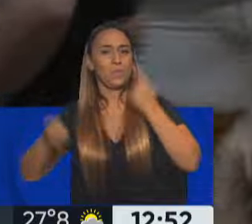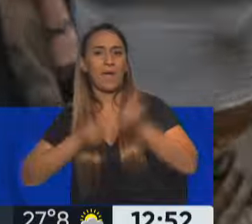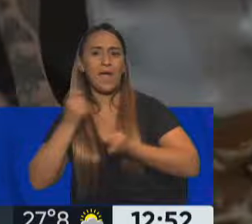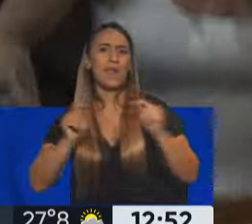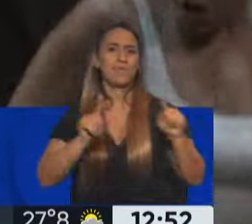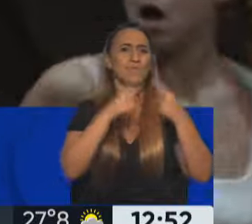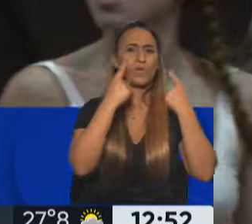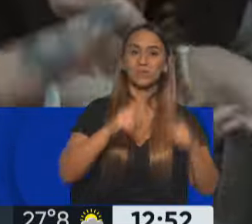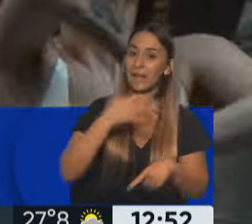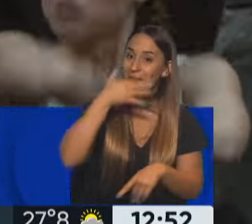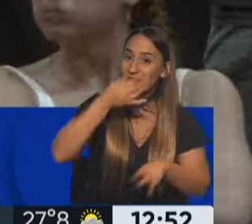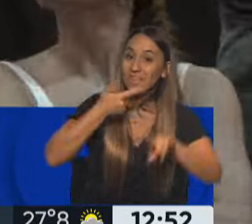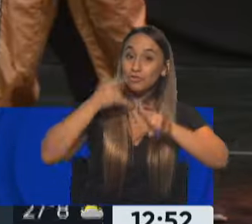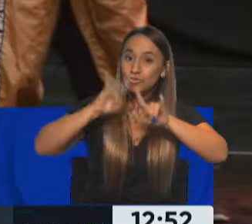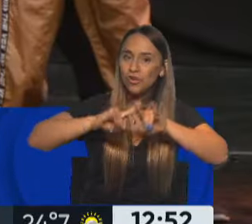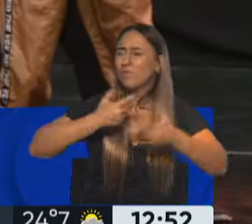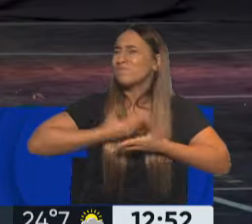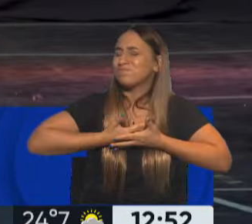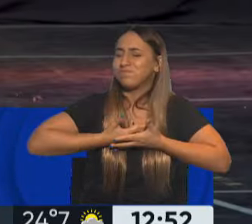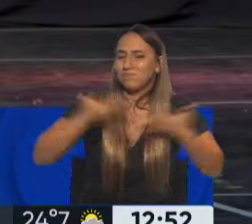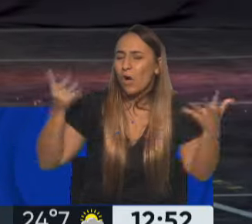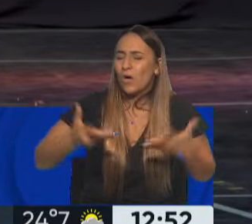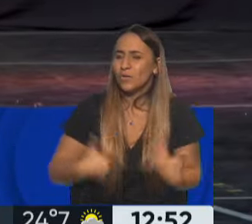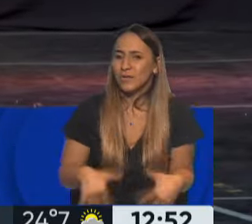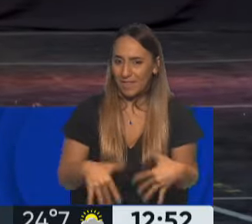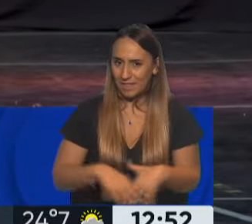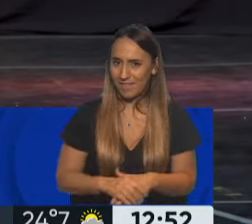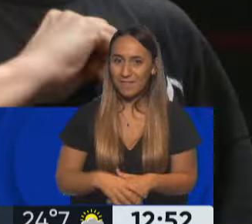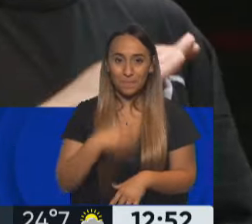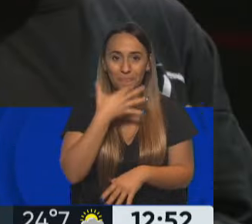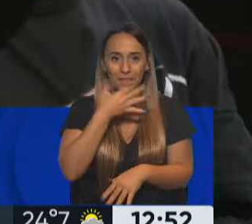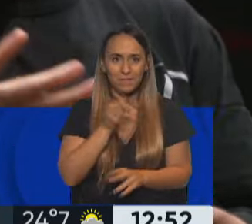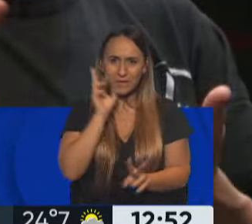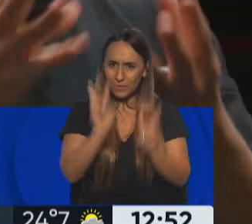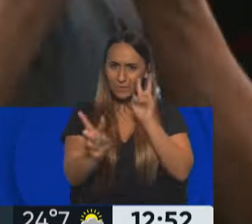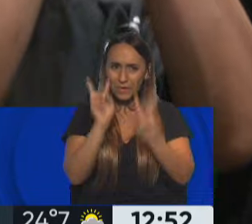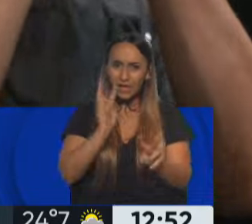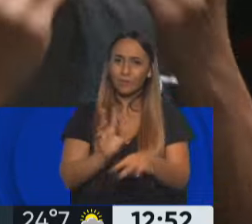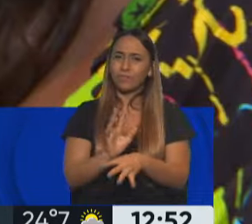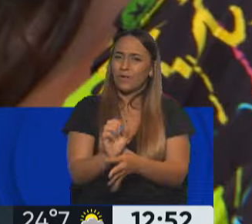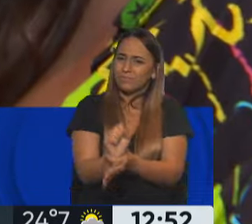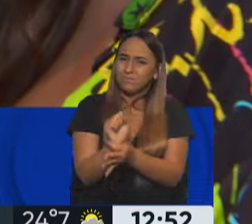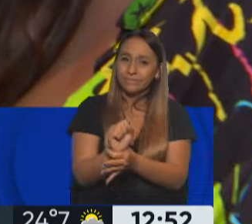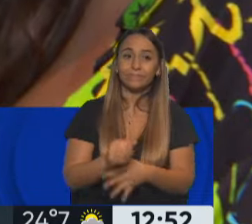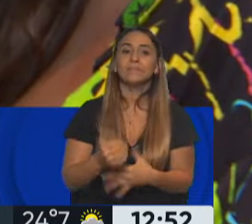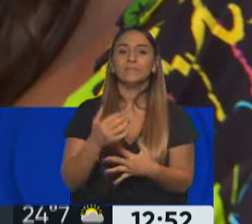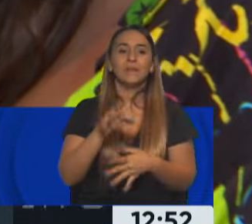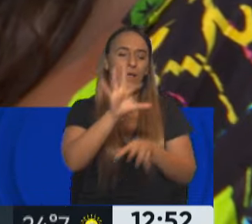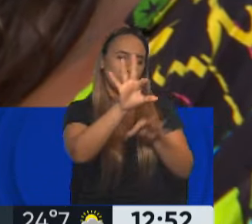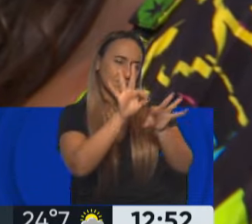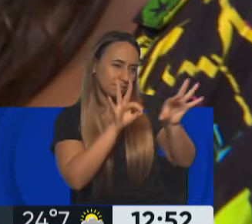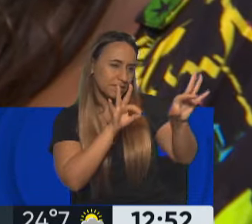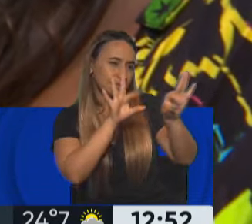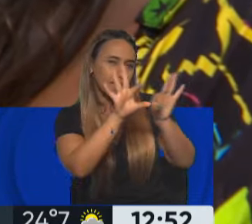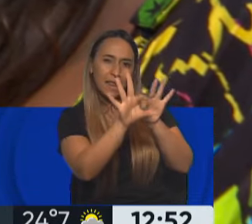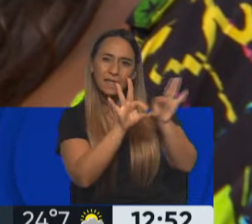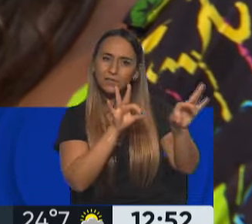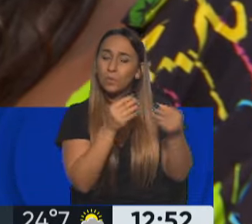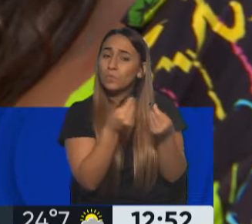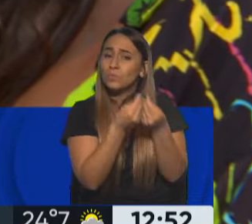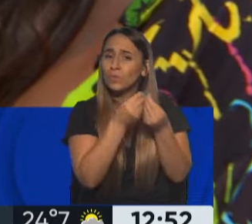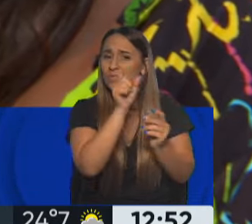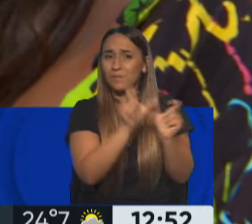La verdad que va a ser un show muy grande. ¿Cuánto talento, chicos? La verdad, ¿cuánto talento? Impresionante. Un casting muy exhaustivo de muchísima gente